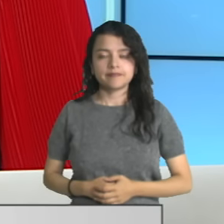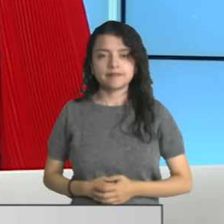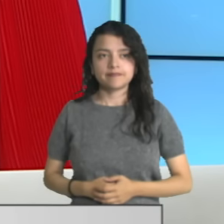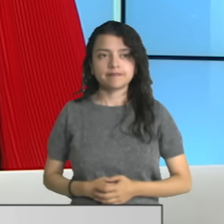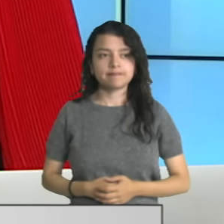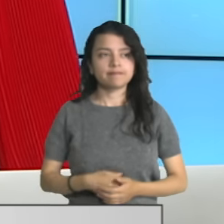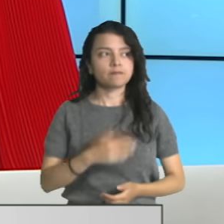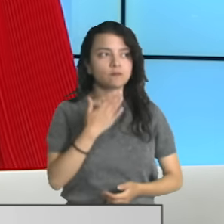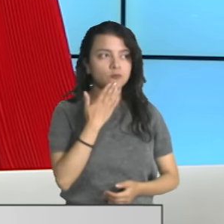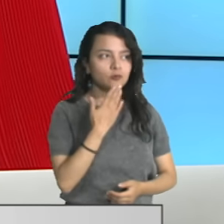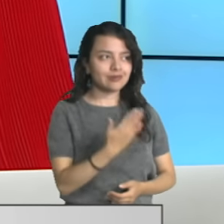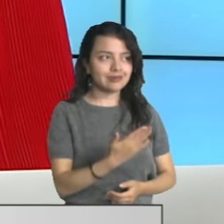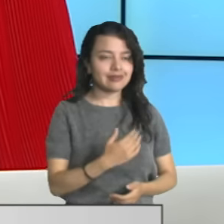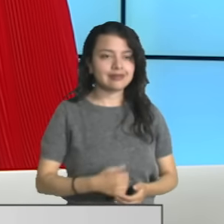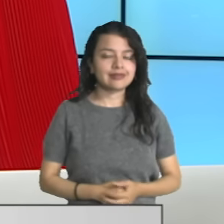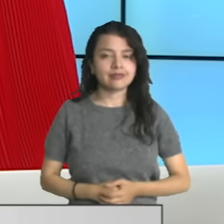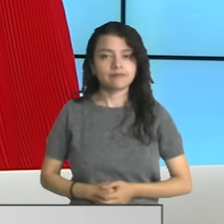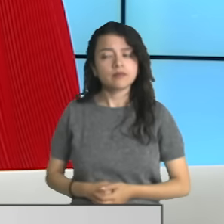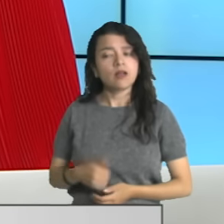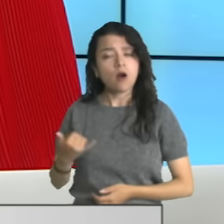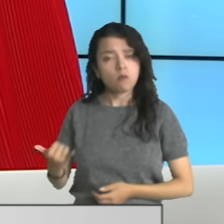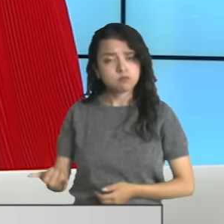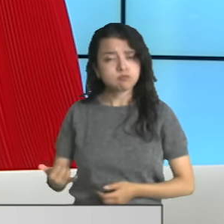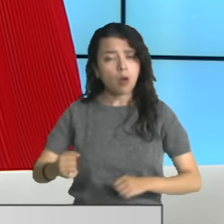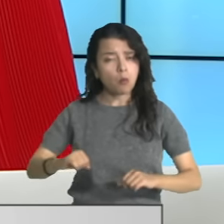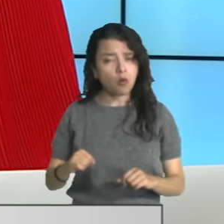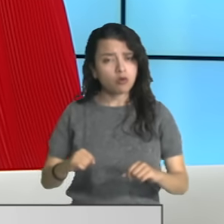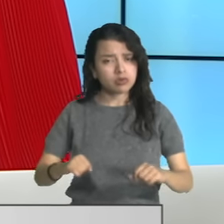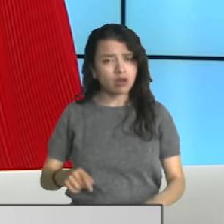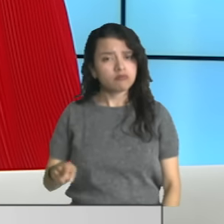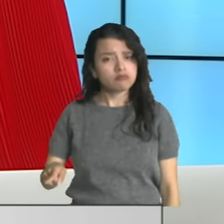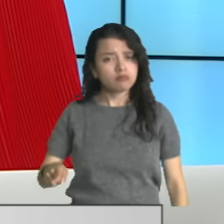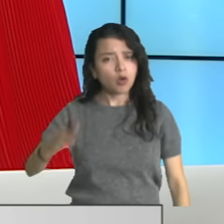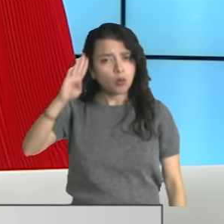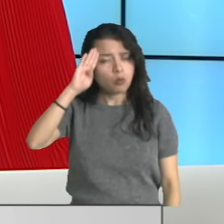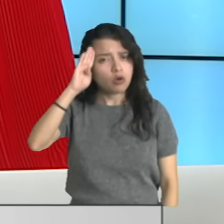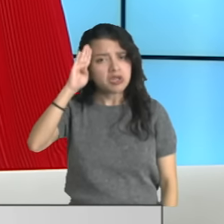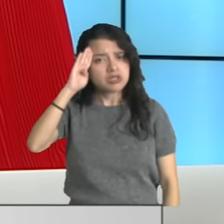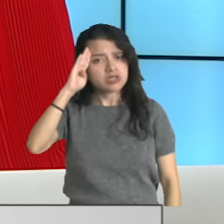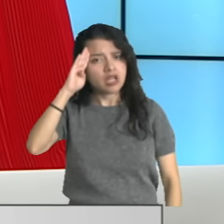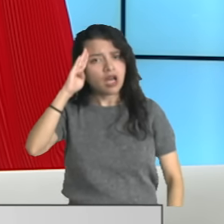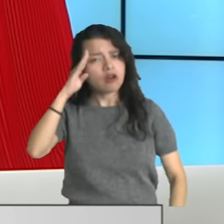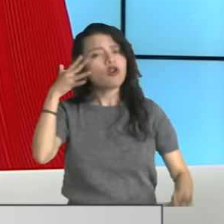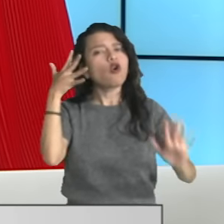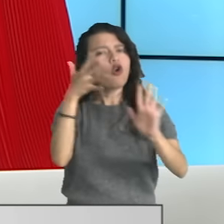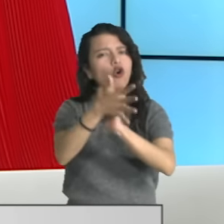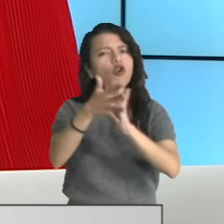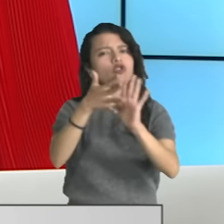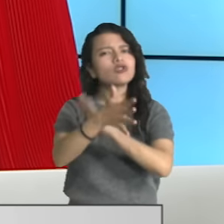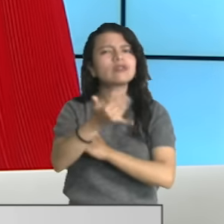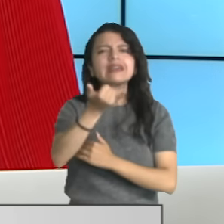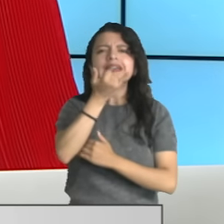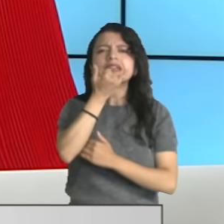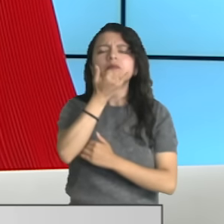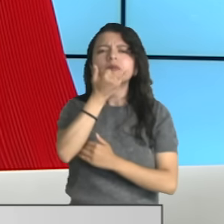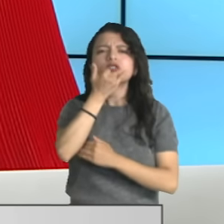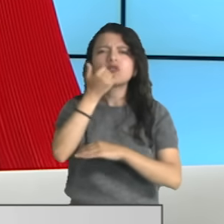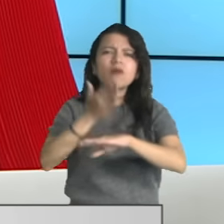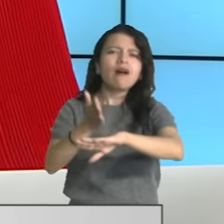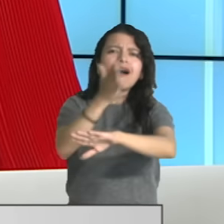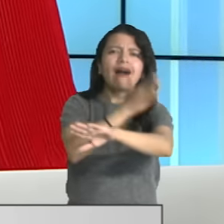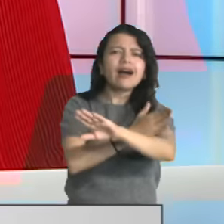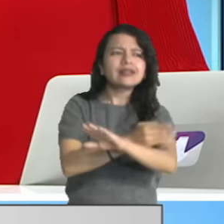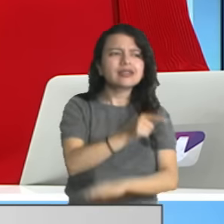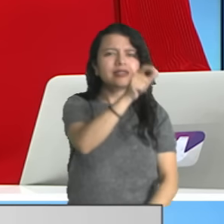muchas gracias. Y la policía de Bogotá reveló detalles de la investigación sobre el caso del joven que resultó herido en medio de un intento de